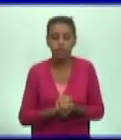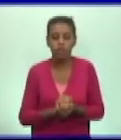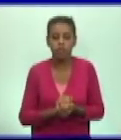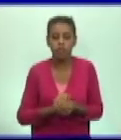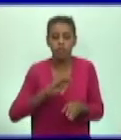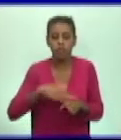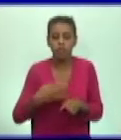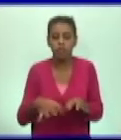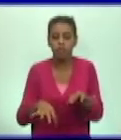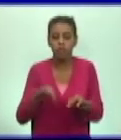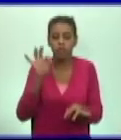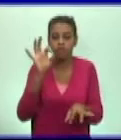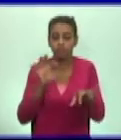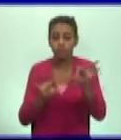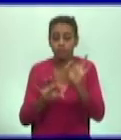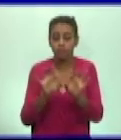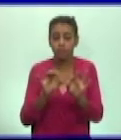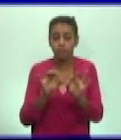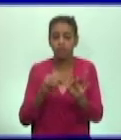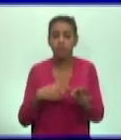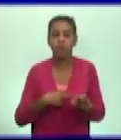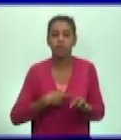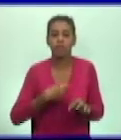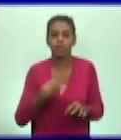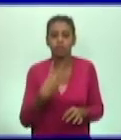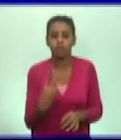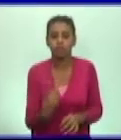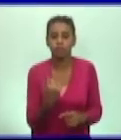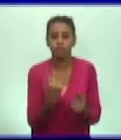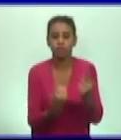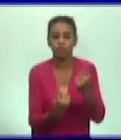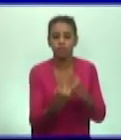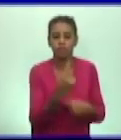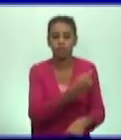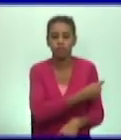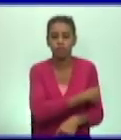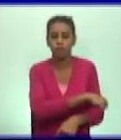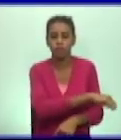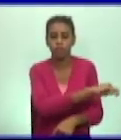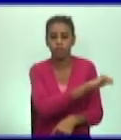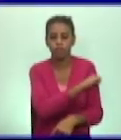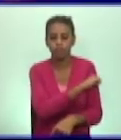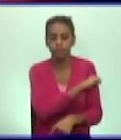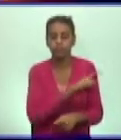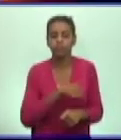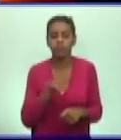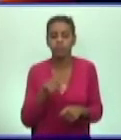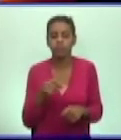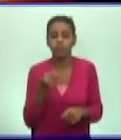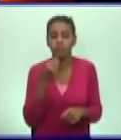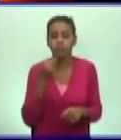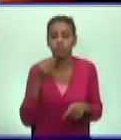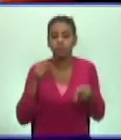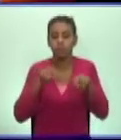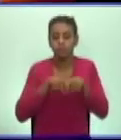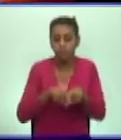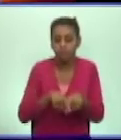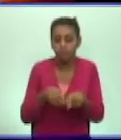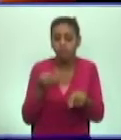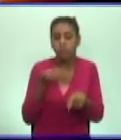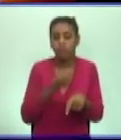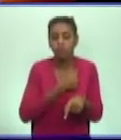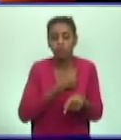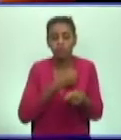las elecciones, que sería además voluntad propia de cada uno de los vietnamitas, que iban a decidir si seguían separados o si seguían